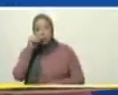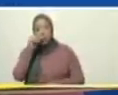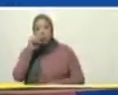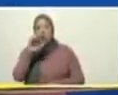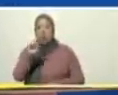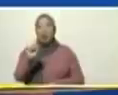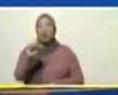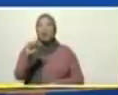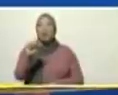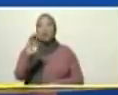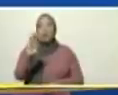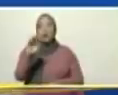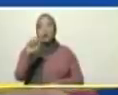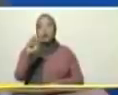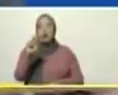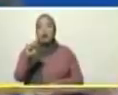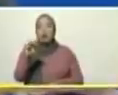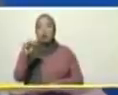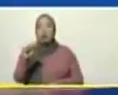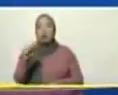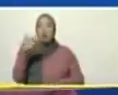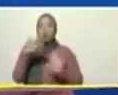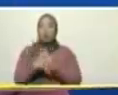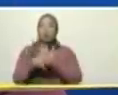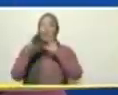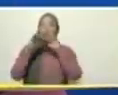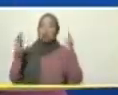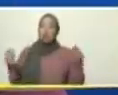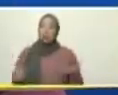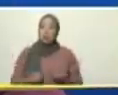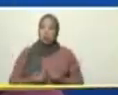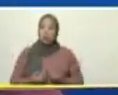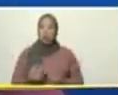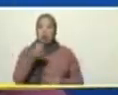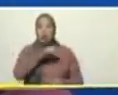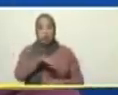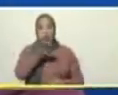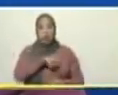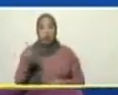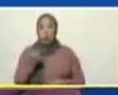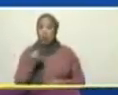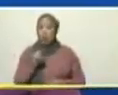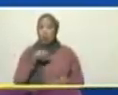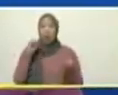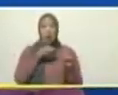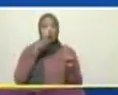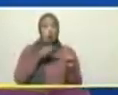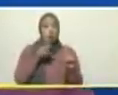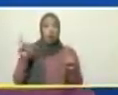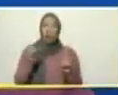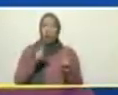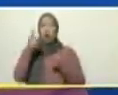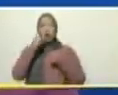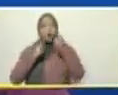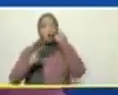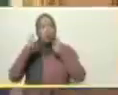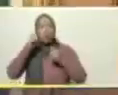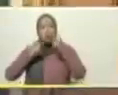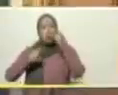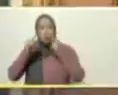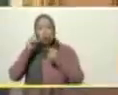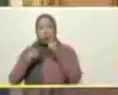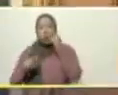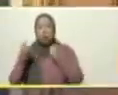para recordarle a todos en el mundo que no todos los chilenos apoyamos el golpe y que muchos lloramos ese día por un golpe de